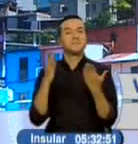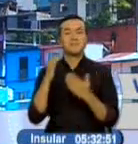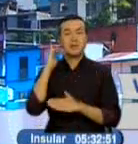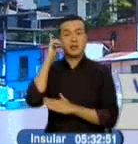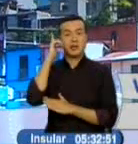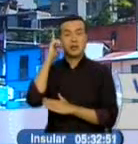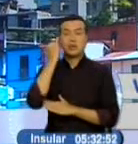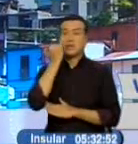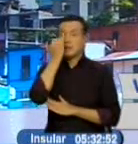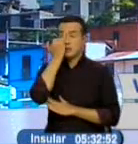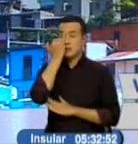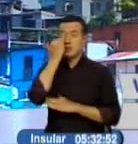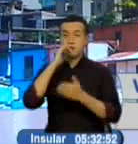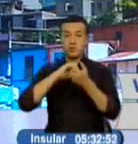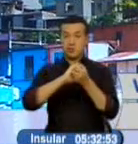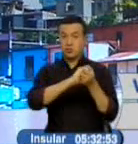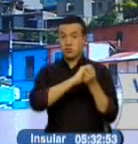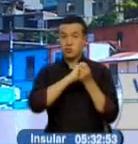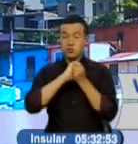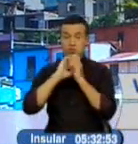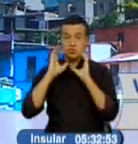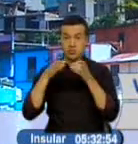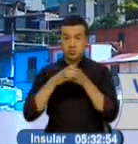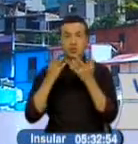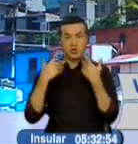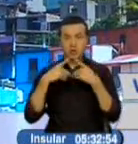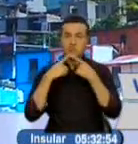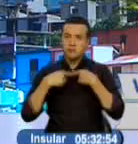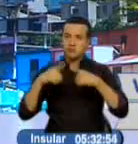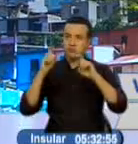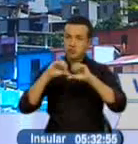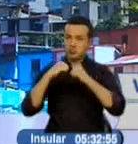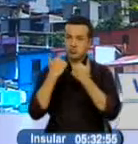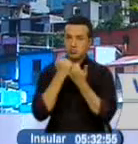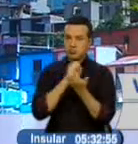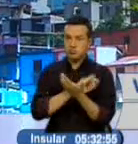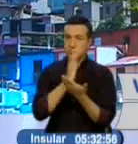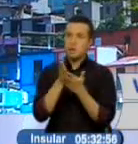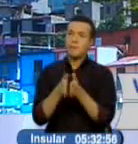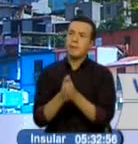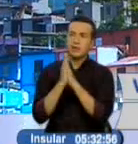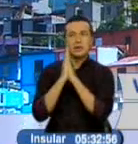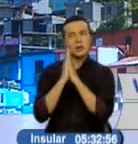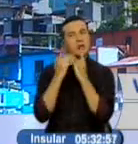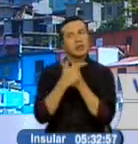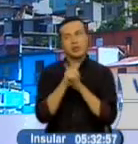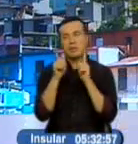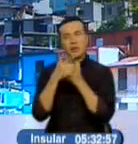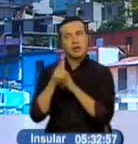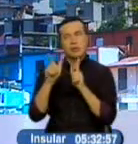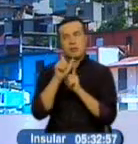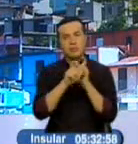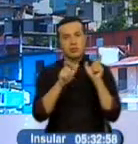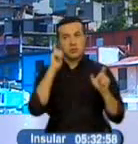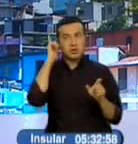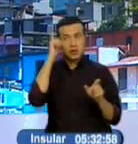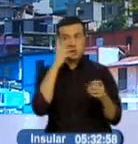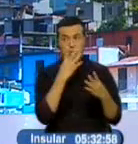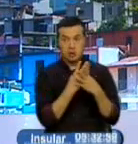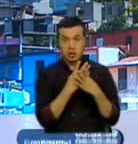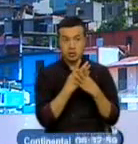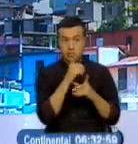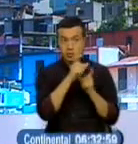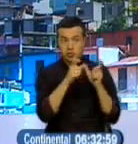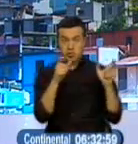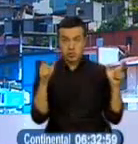la CONAIE y de otras organizaciones indígenas formalizaron ante la Asamblea Nacional el pedido de amnistía e indulto para dirigentes sociales e